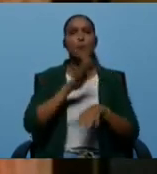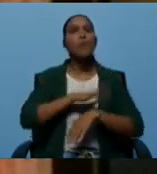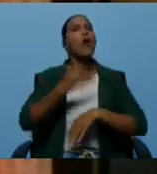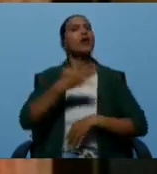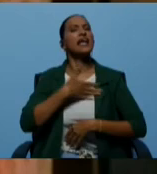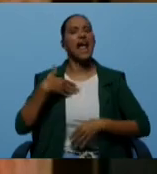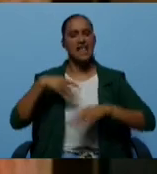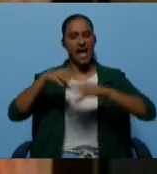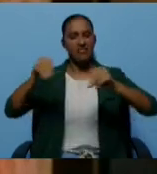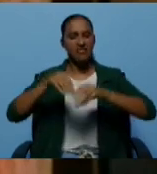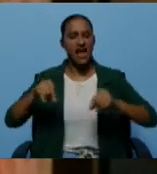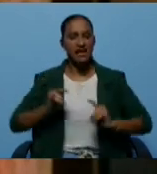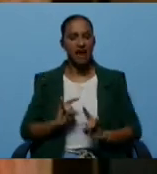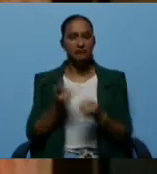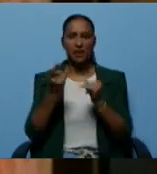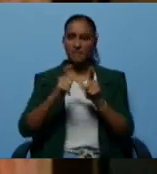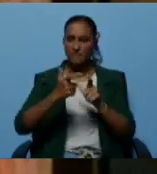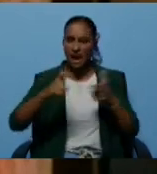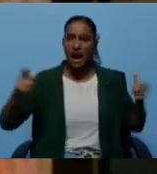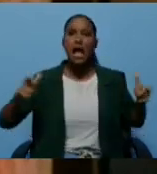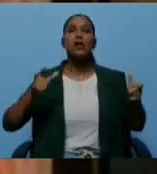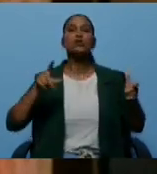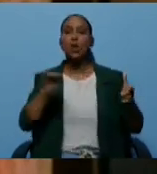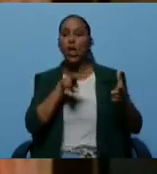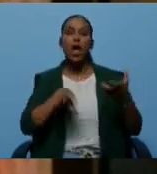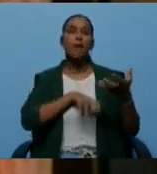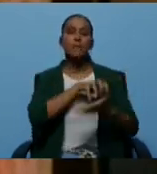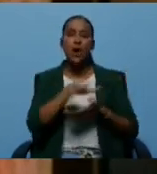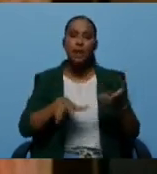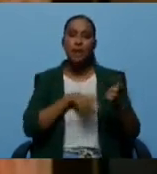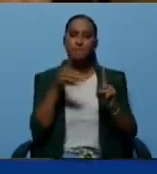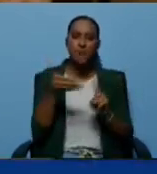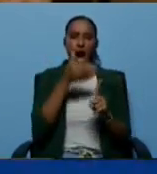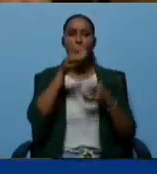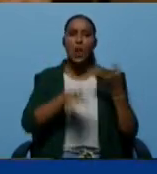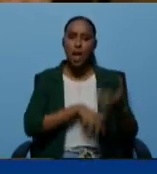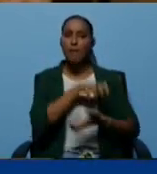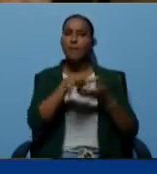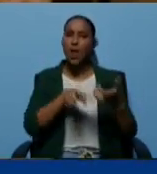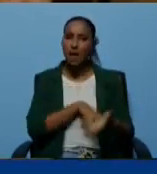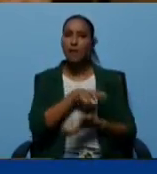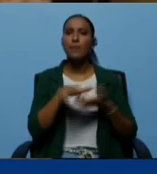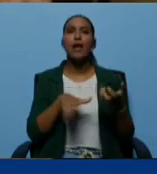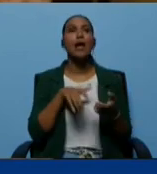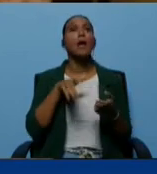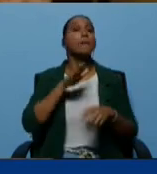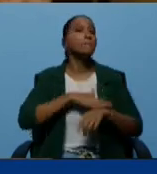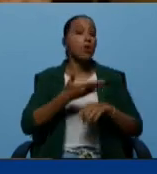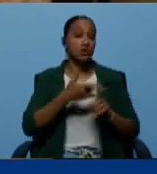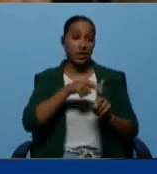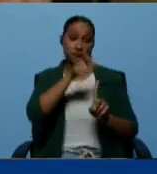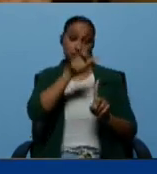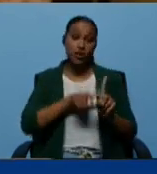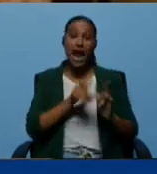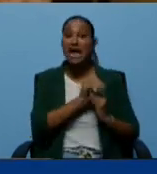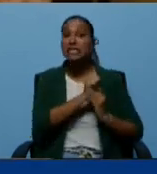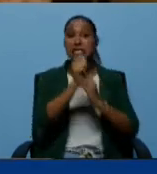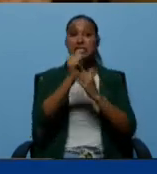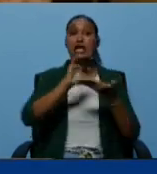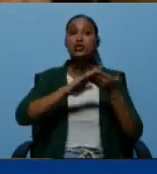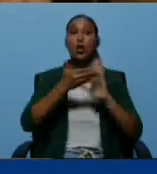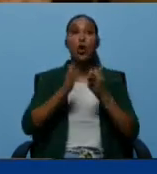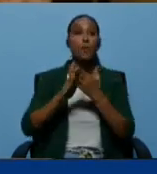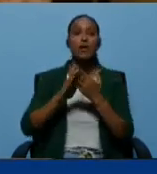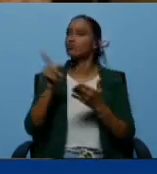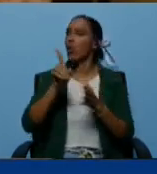Por eso tenía constantes problemas con Mayauri, ya que era la única persona que no le permitía apoderarse de